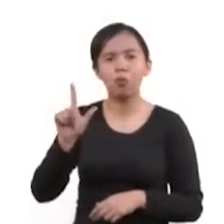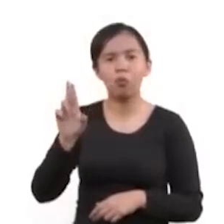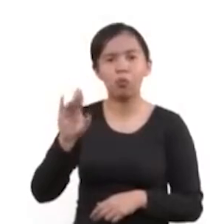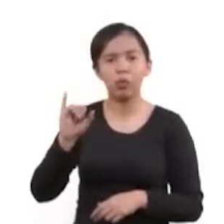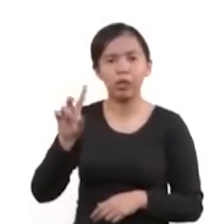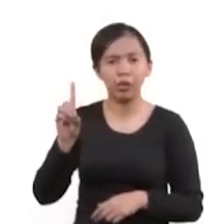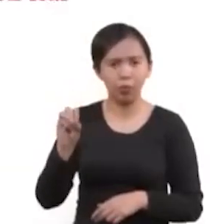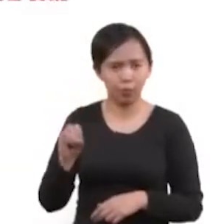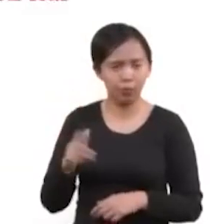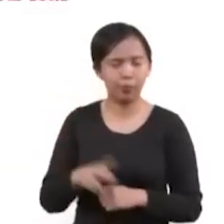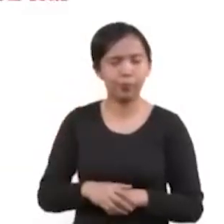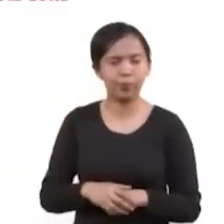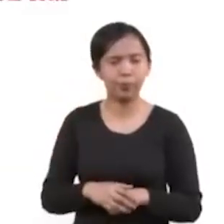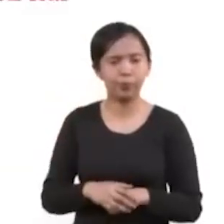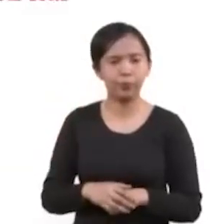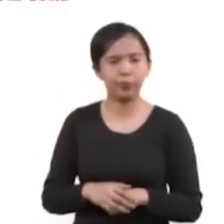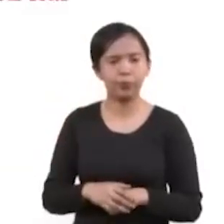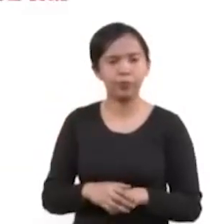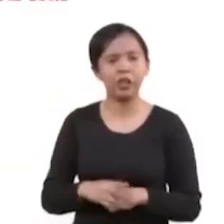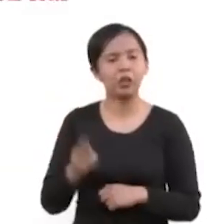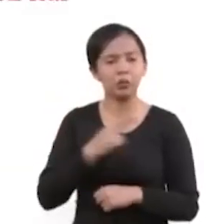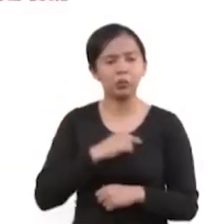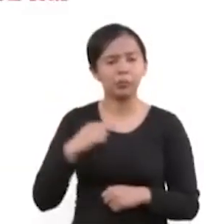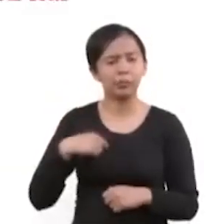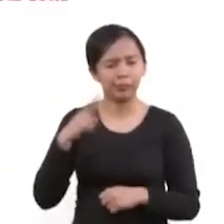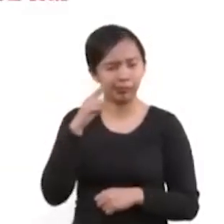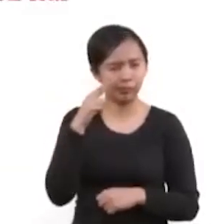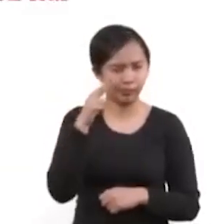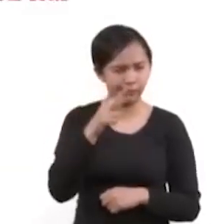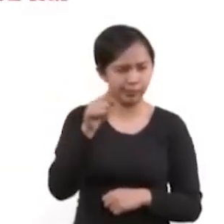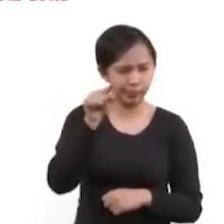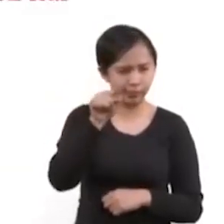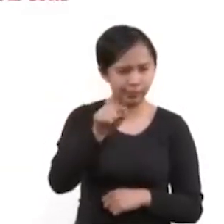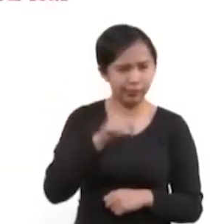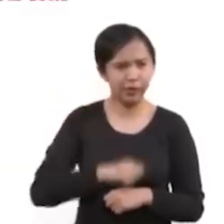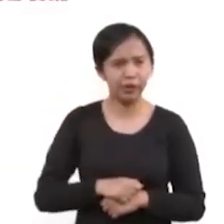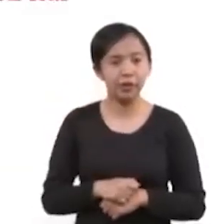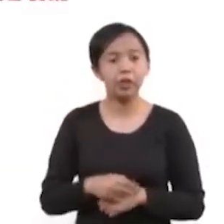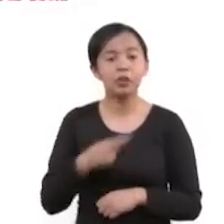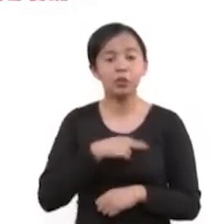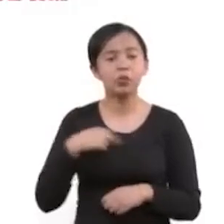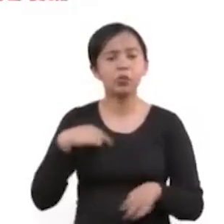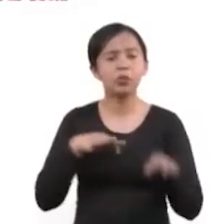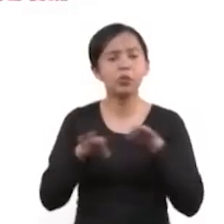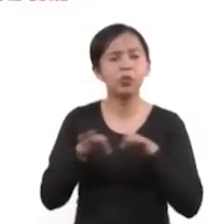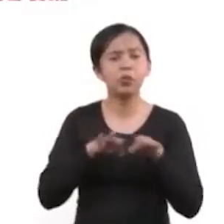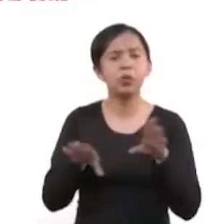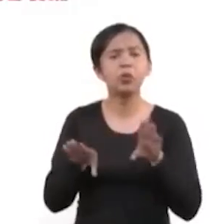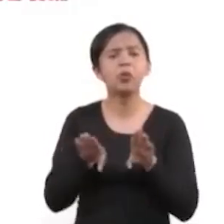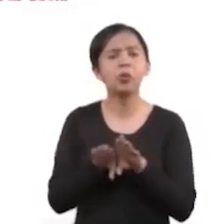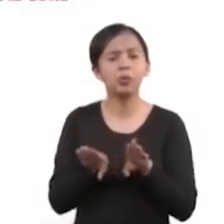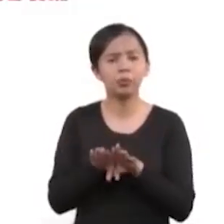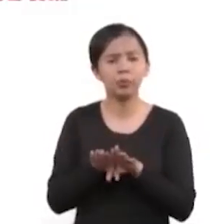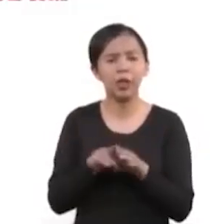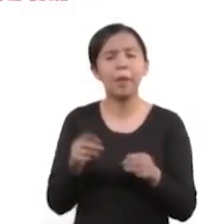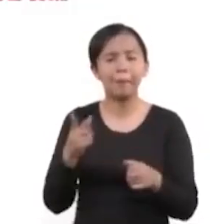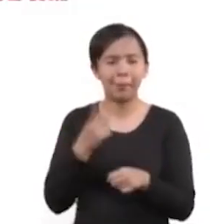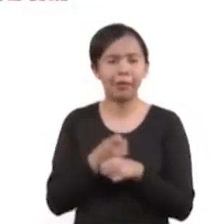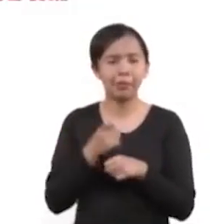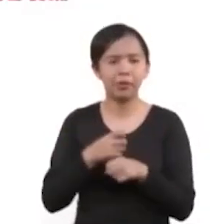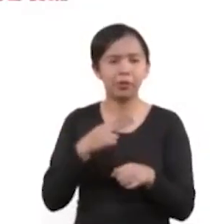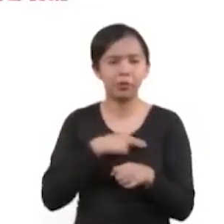La siguiente. Aquí vemos en qué han consistido los trabajos. Primero, abrimos unos registros,